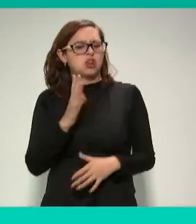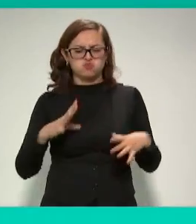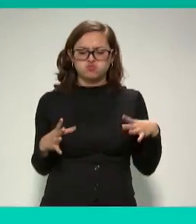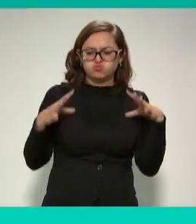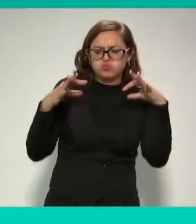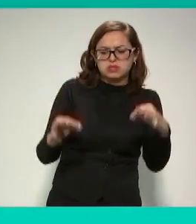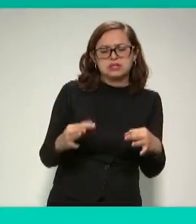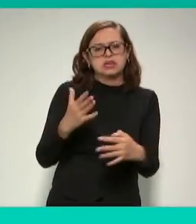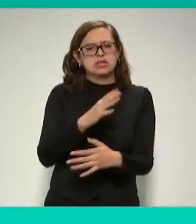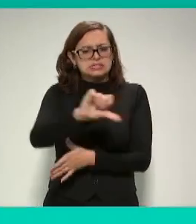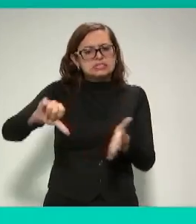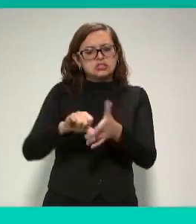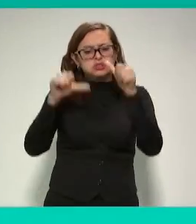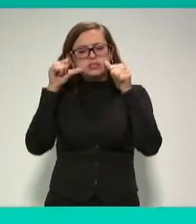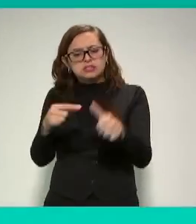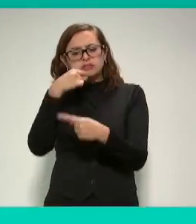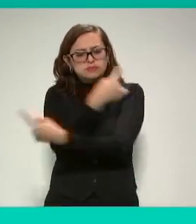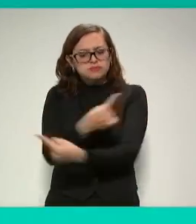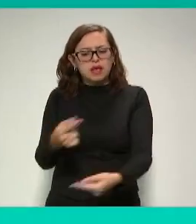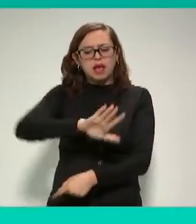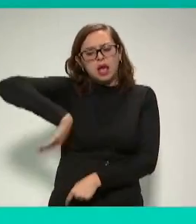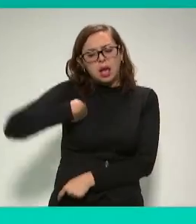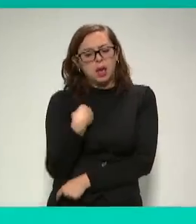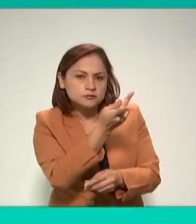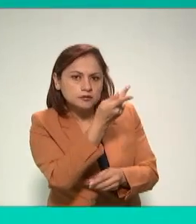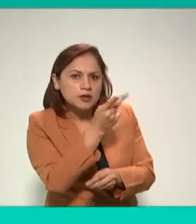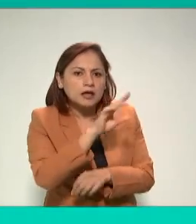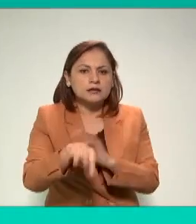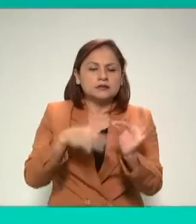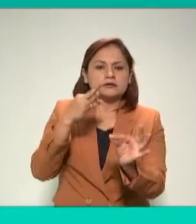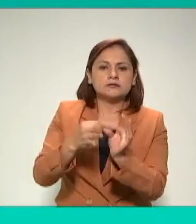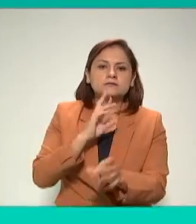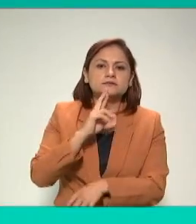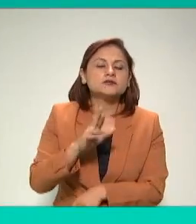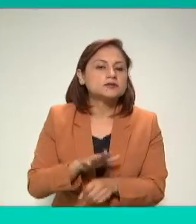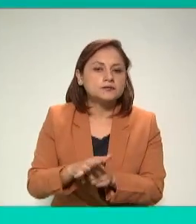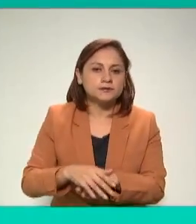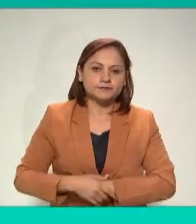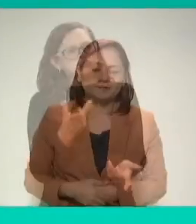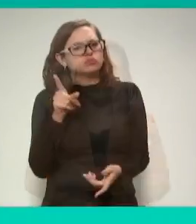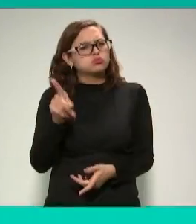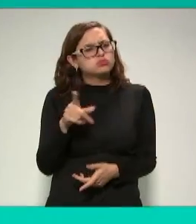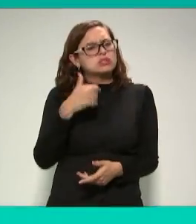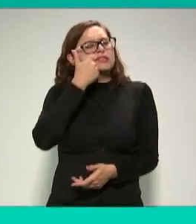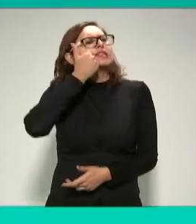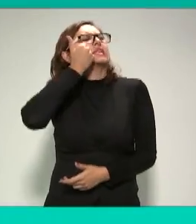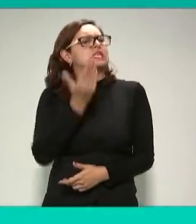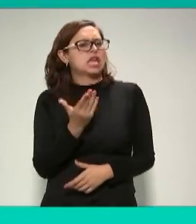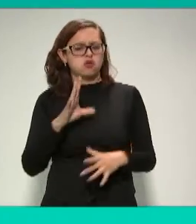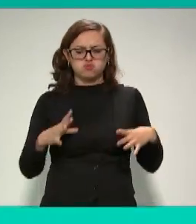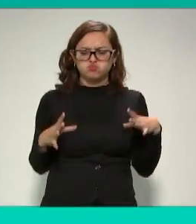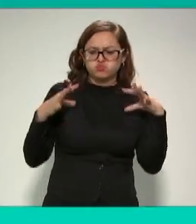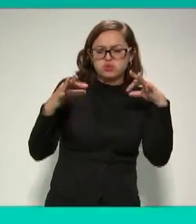los padres y ellos tienen la posibilidad de elegir entre una instancia pública o privada. Por tanto, queda de manifiesto la necesidad de la sociedad de conocer